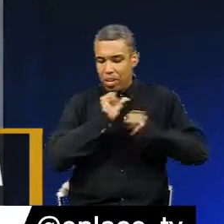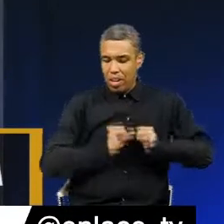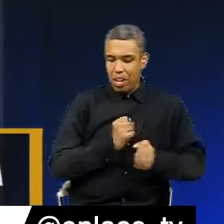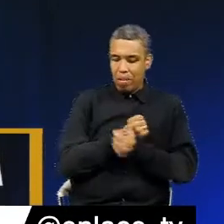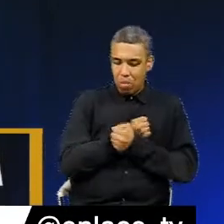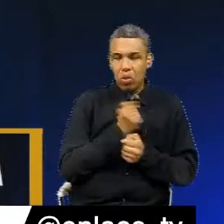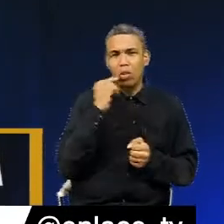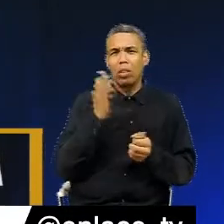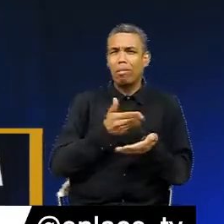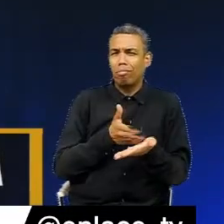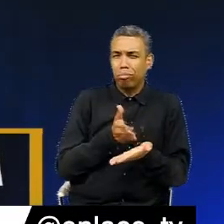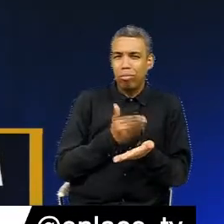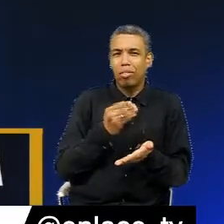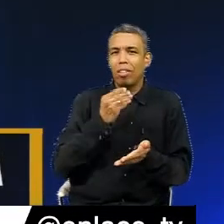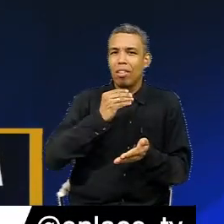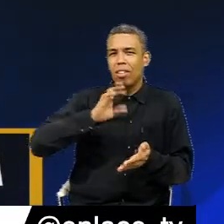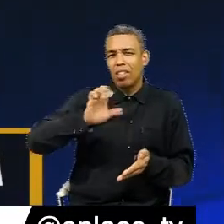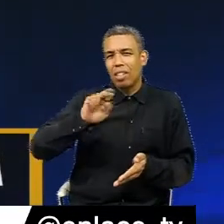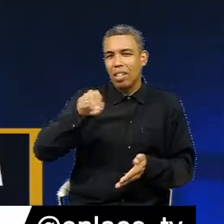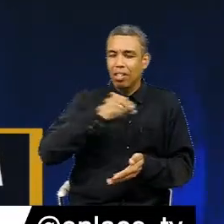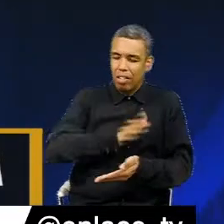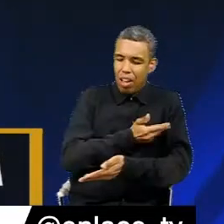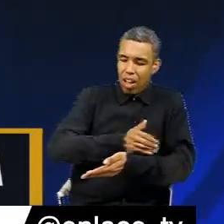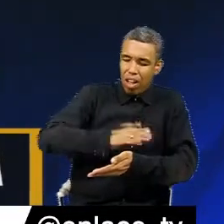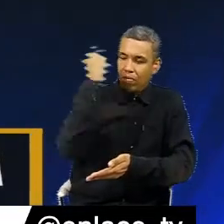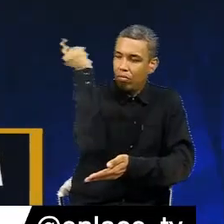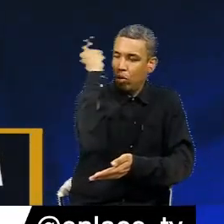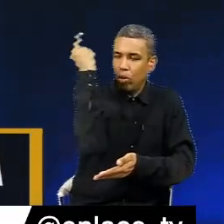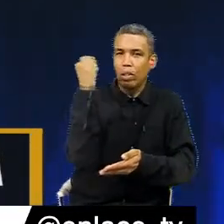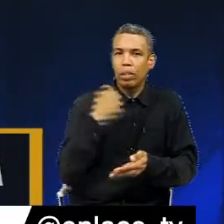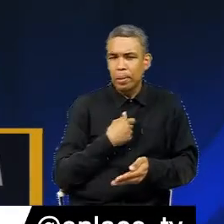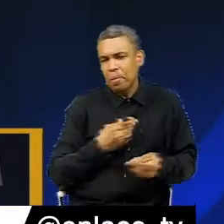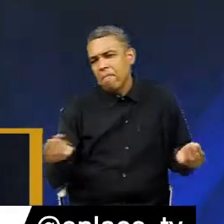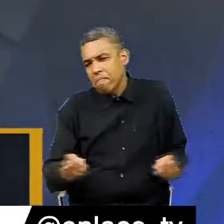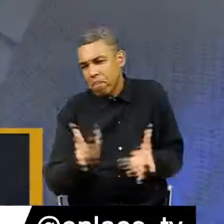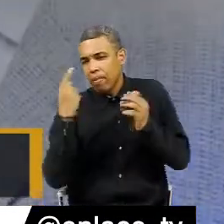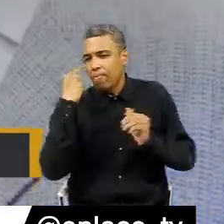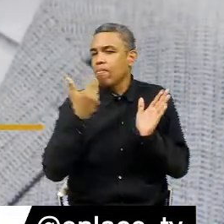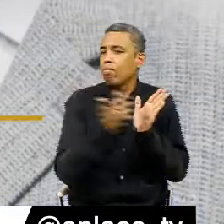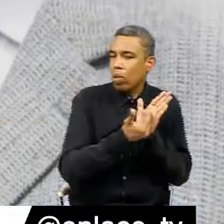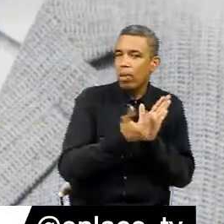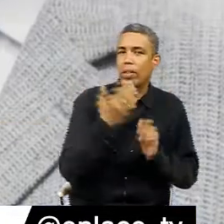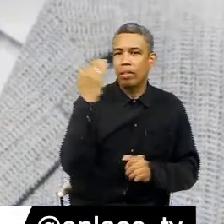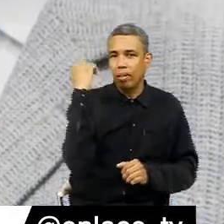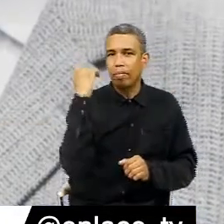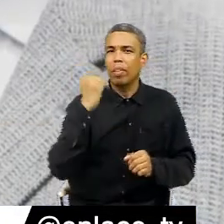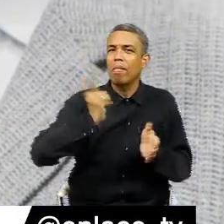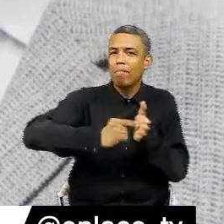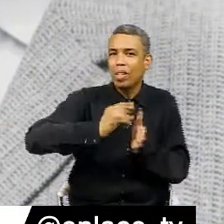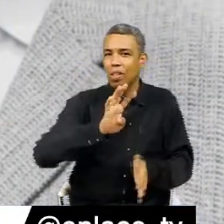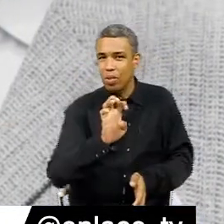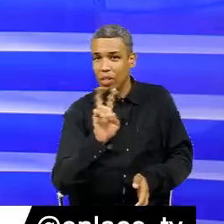Canto General y Confieso que he vivido, su obra póstuma publicada en